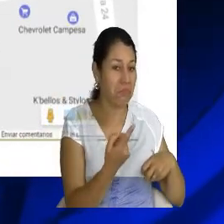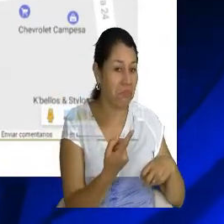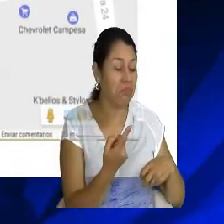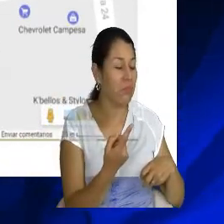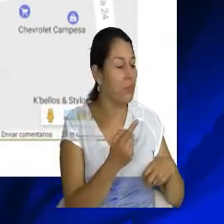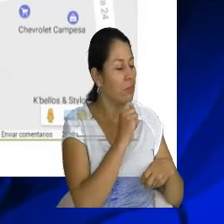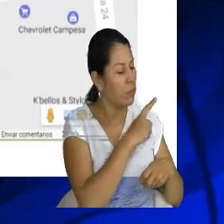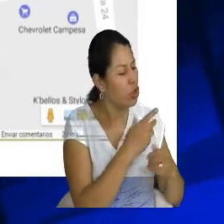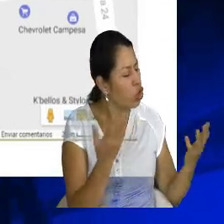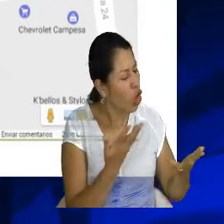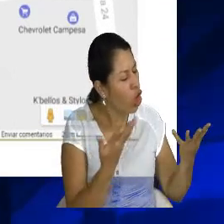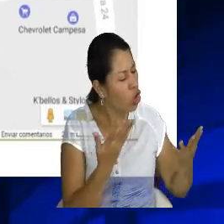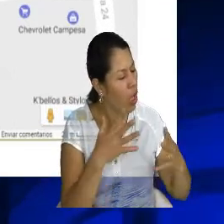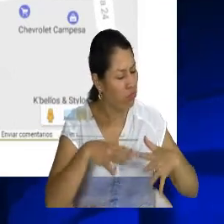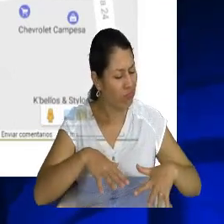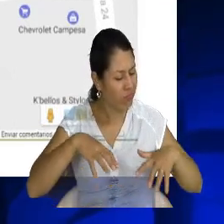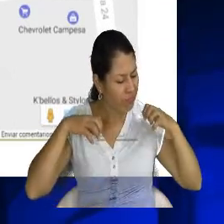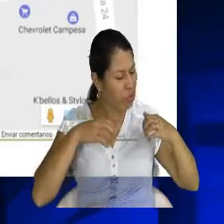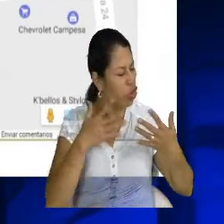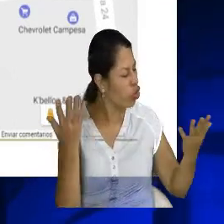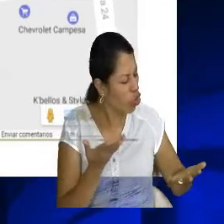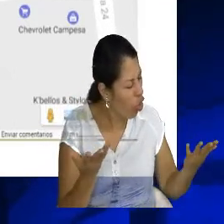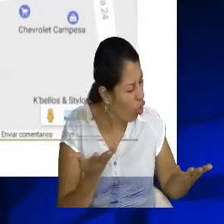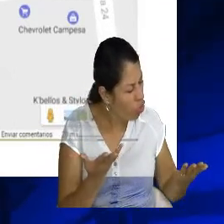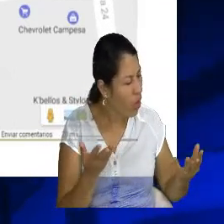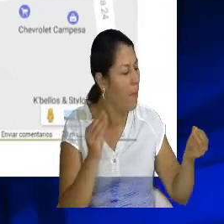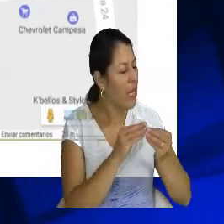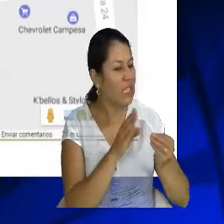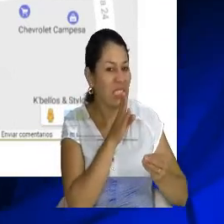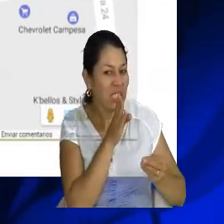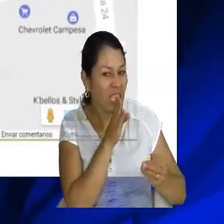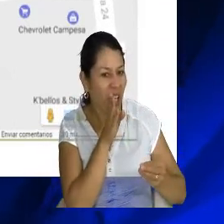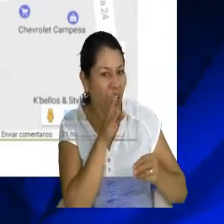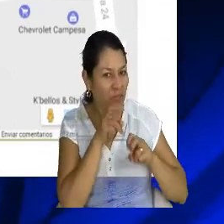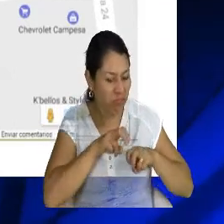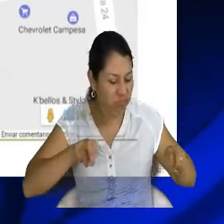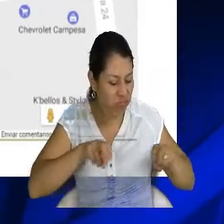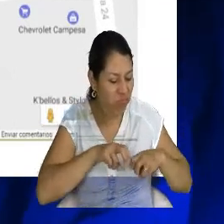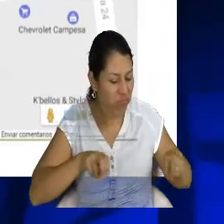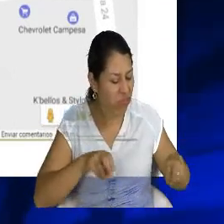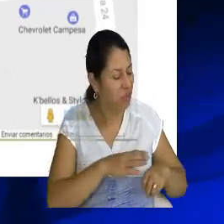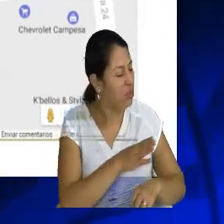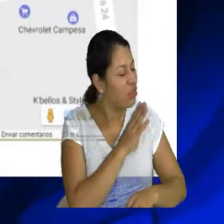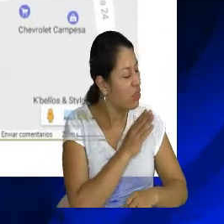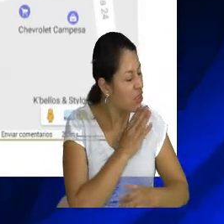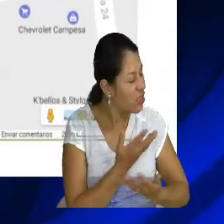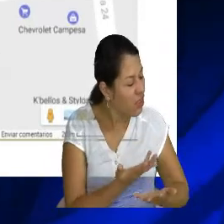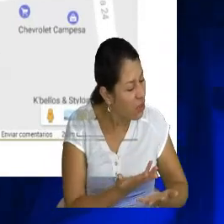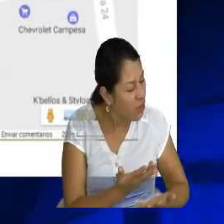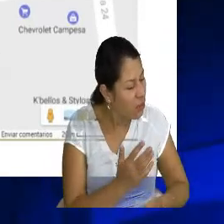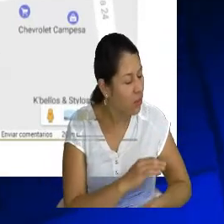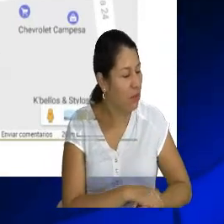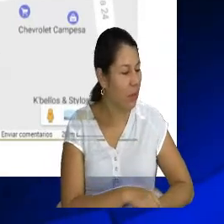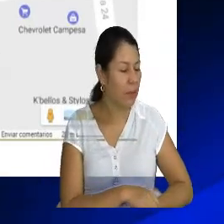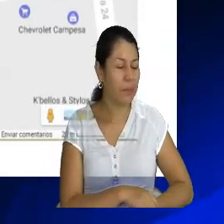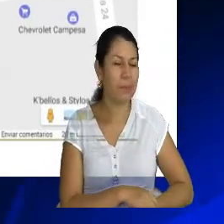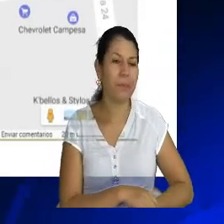van a estar ubicadas esas graderías y quiénes pueden hacer parte o quiénes pueden acceder a estos